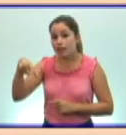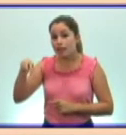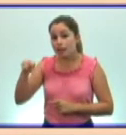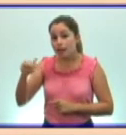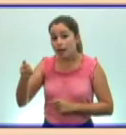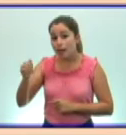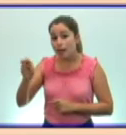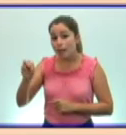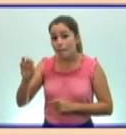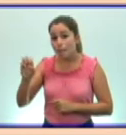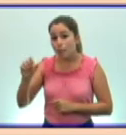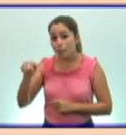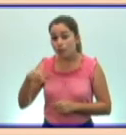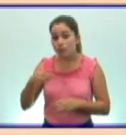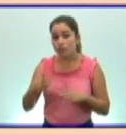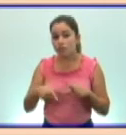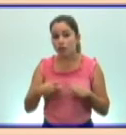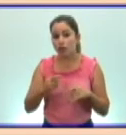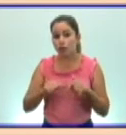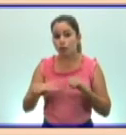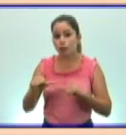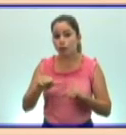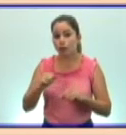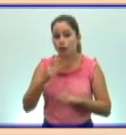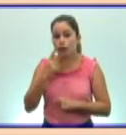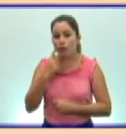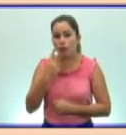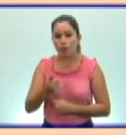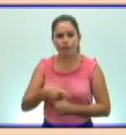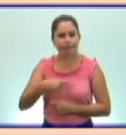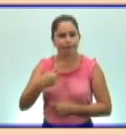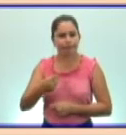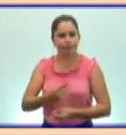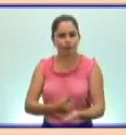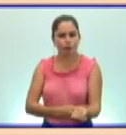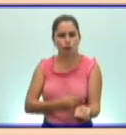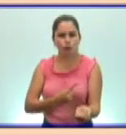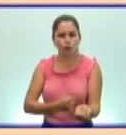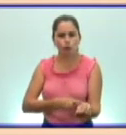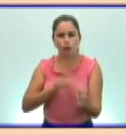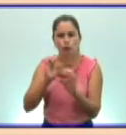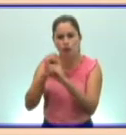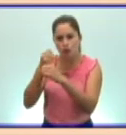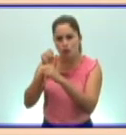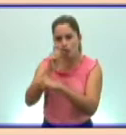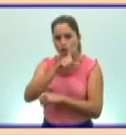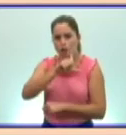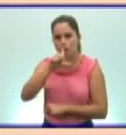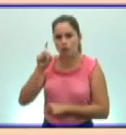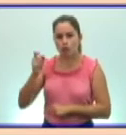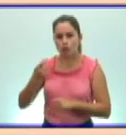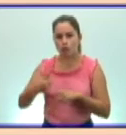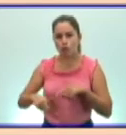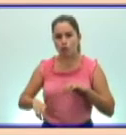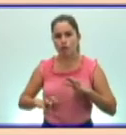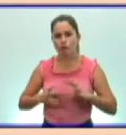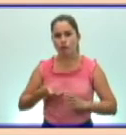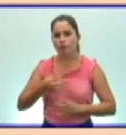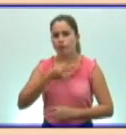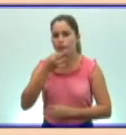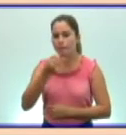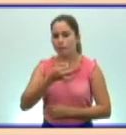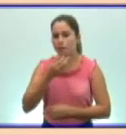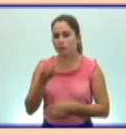sustancia. Ahora bien, con frecuencia se utiliza en el laboratorio otras formas de expresar la